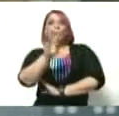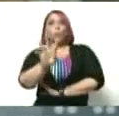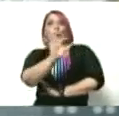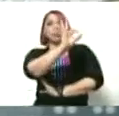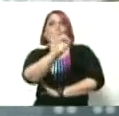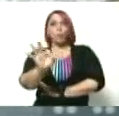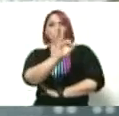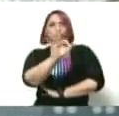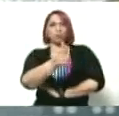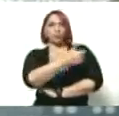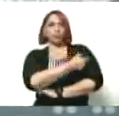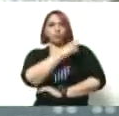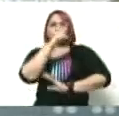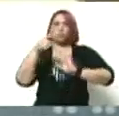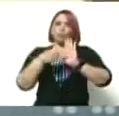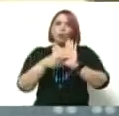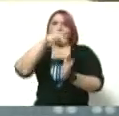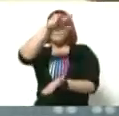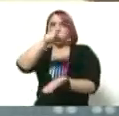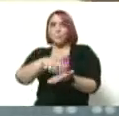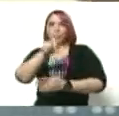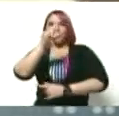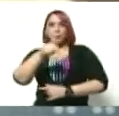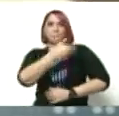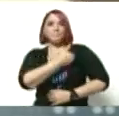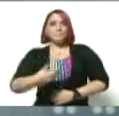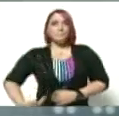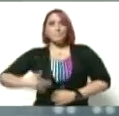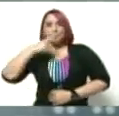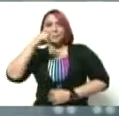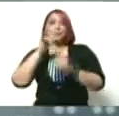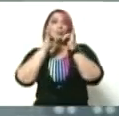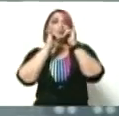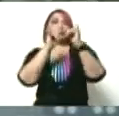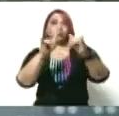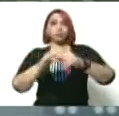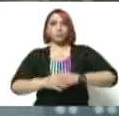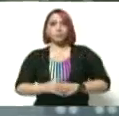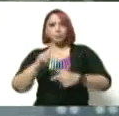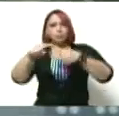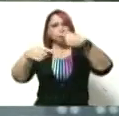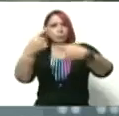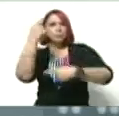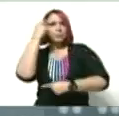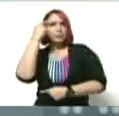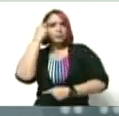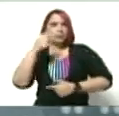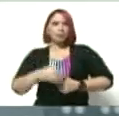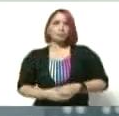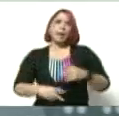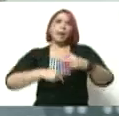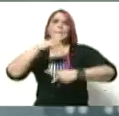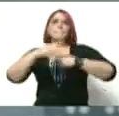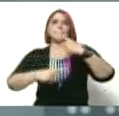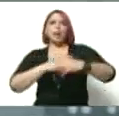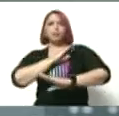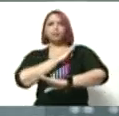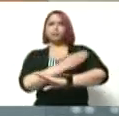vacunación y nos ha aprobado también el presidente será anunciado en los próximos días el plan de refuerzo